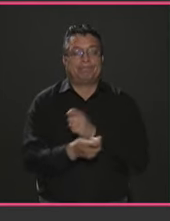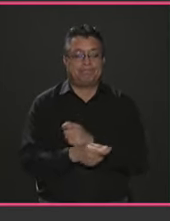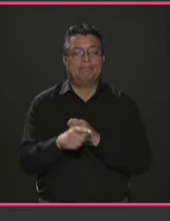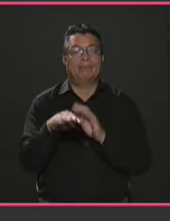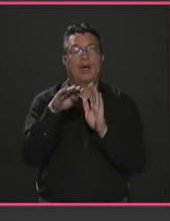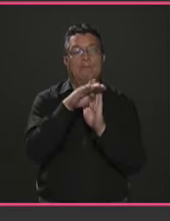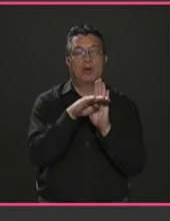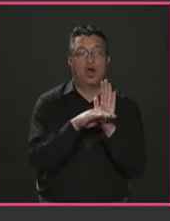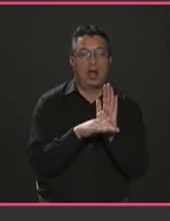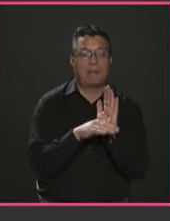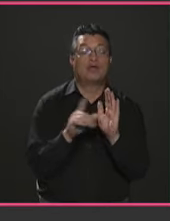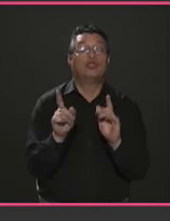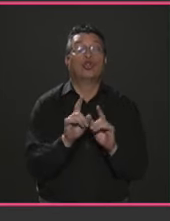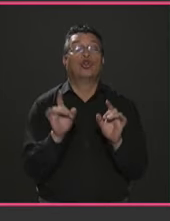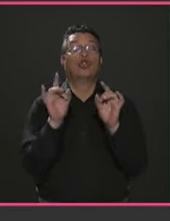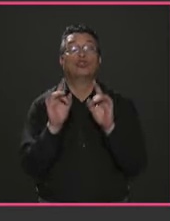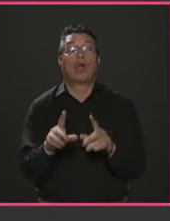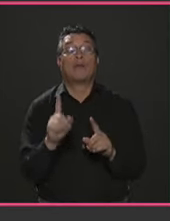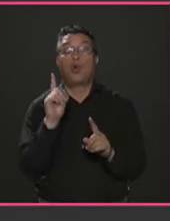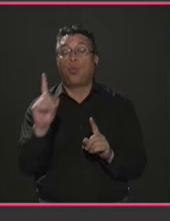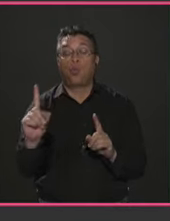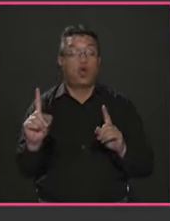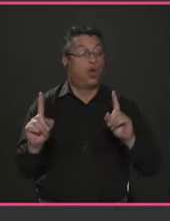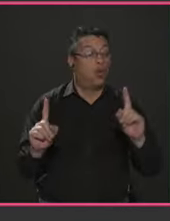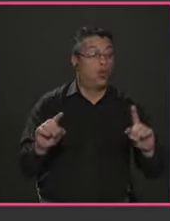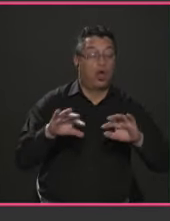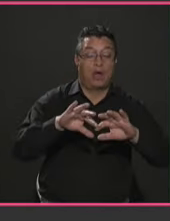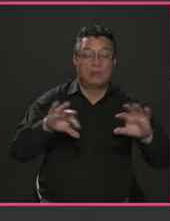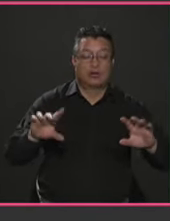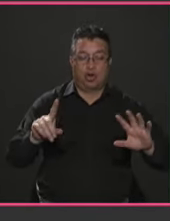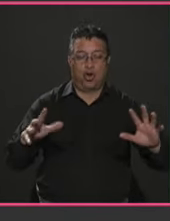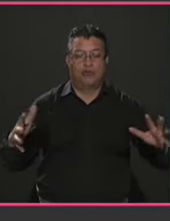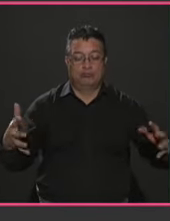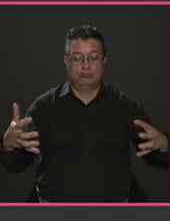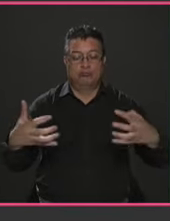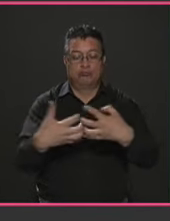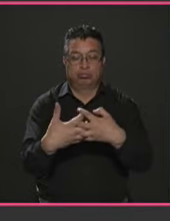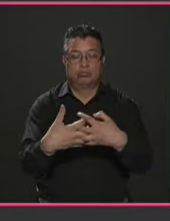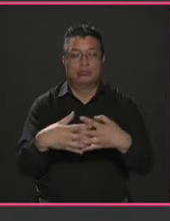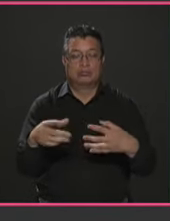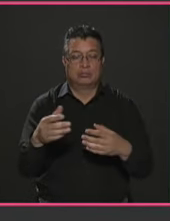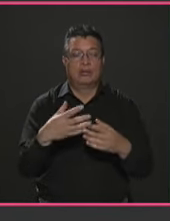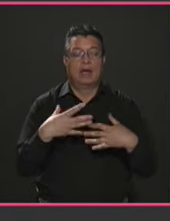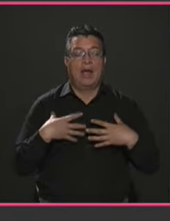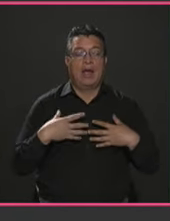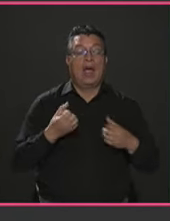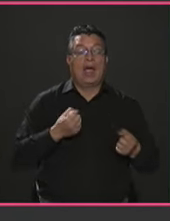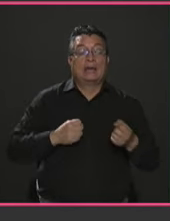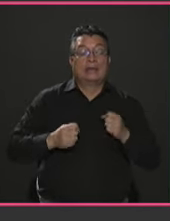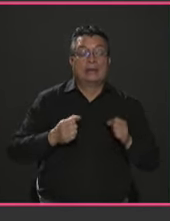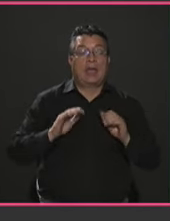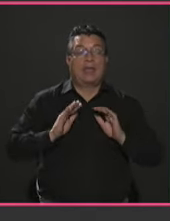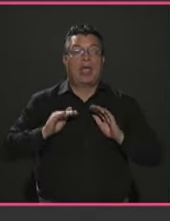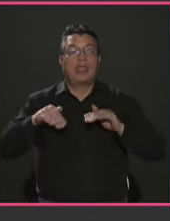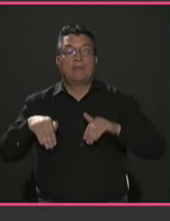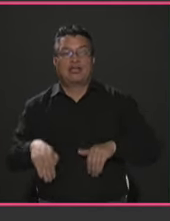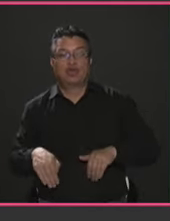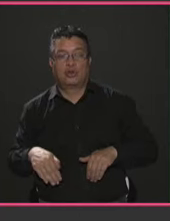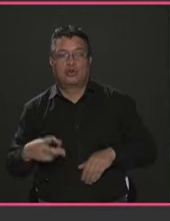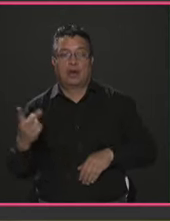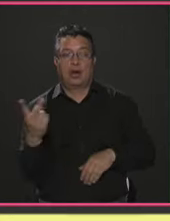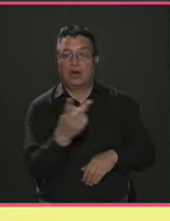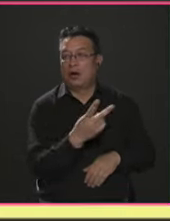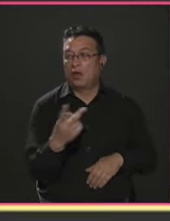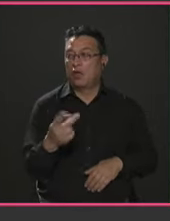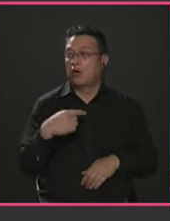programa para que no sea solo para uno de estos problemas sino para que involucre tanto ansiedad como depresión y además